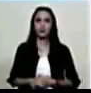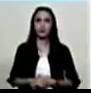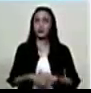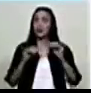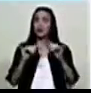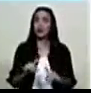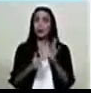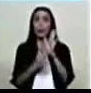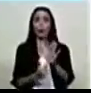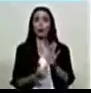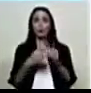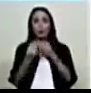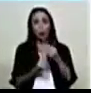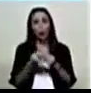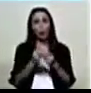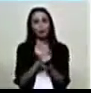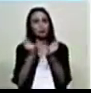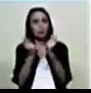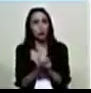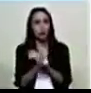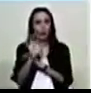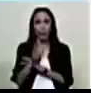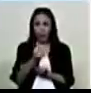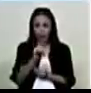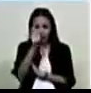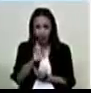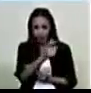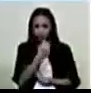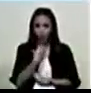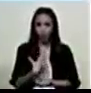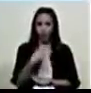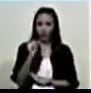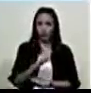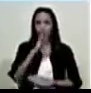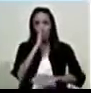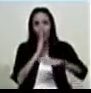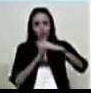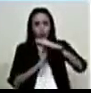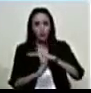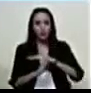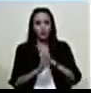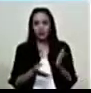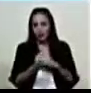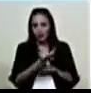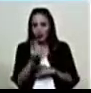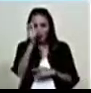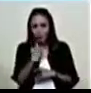buena de un país. Venezuela es un país de gente buena, noble, noble, muy noble es el pueblo